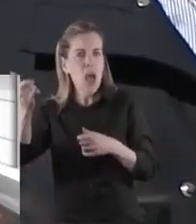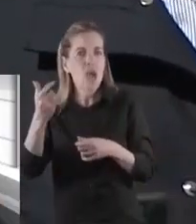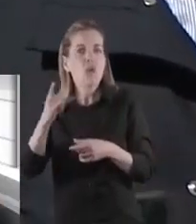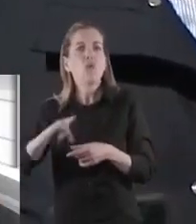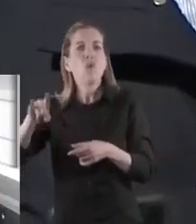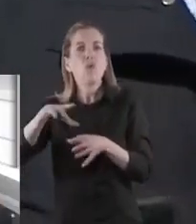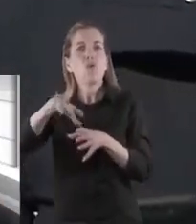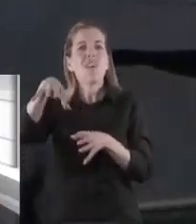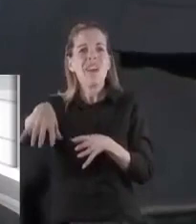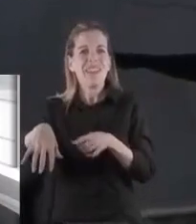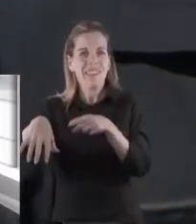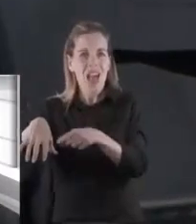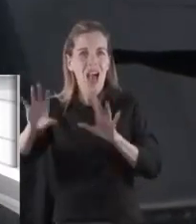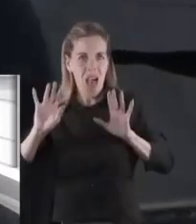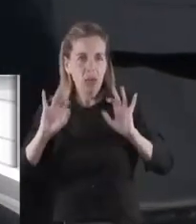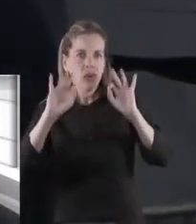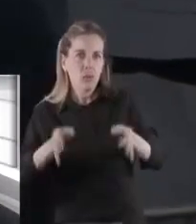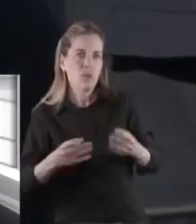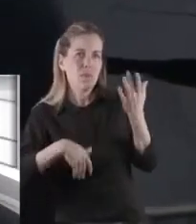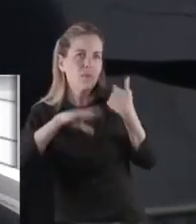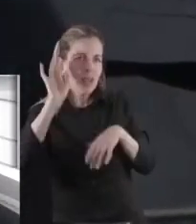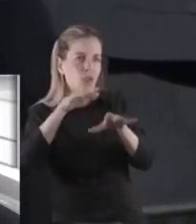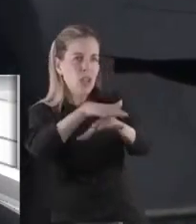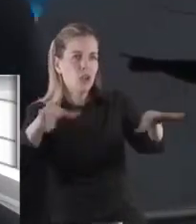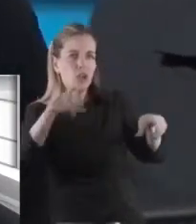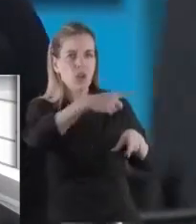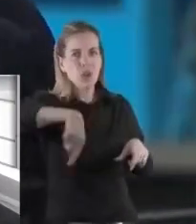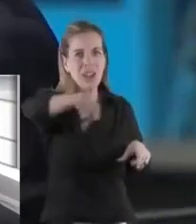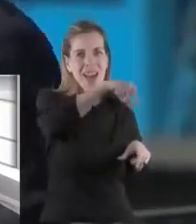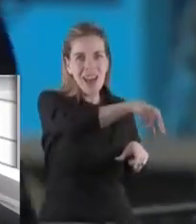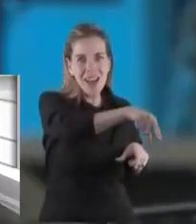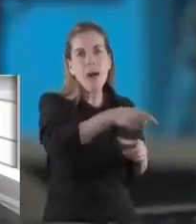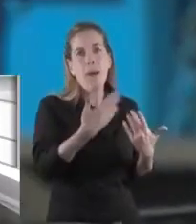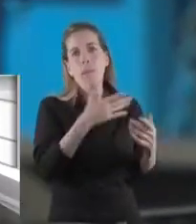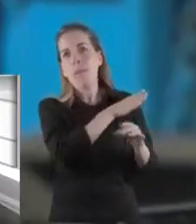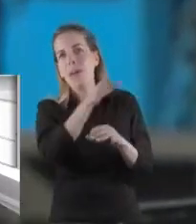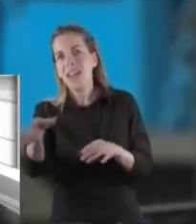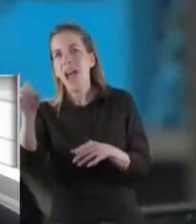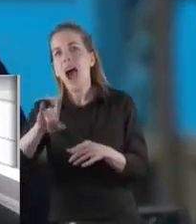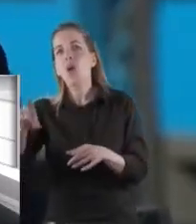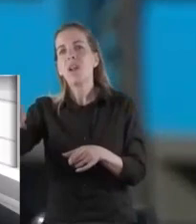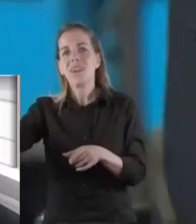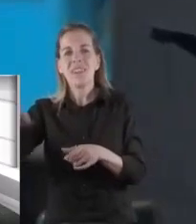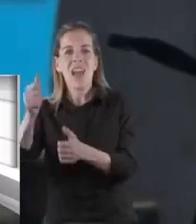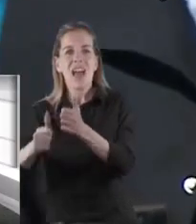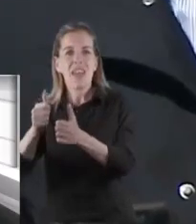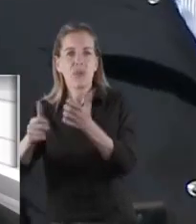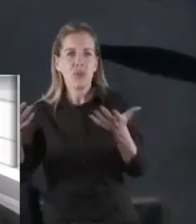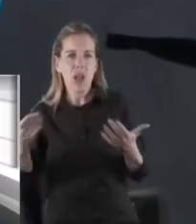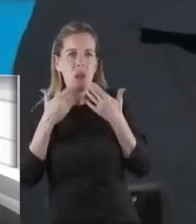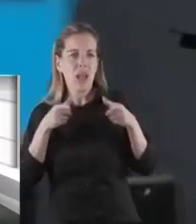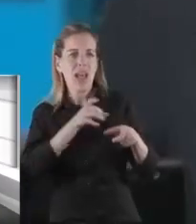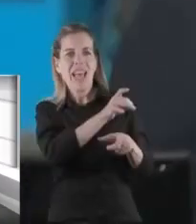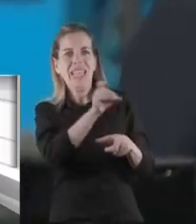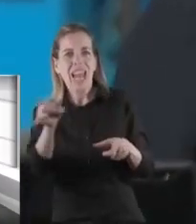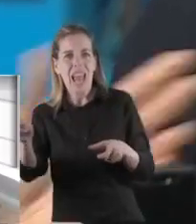y yo sé que muchos los chicos están acá para ver favorecida su llegada a la universidad de rosario para que